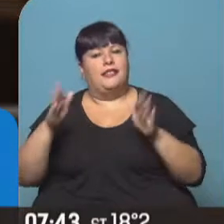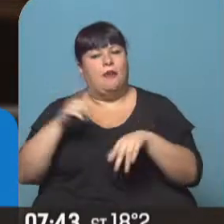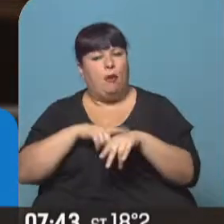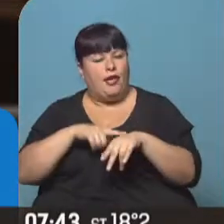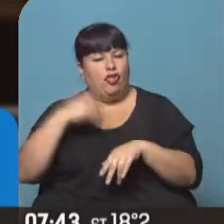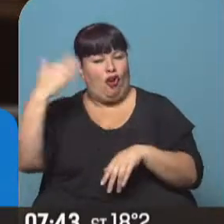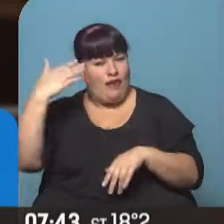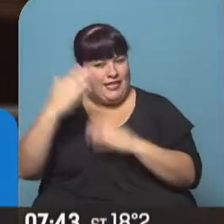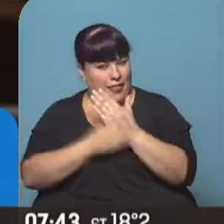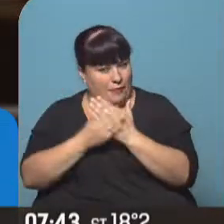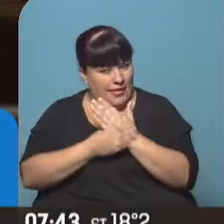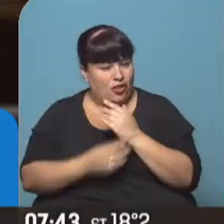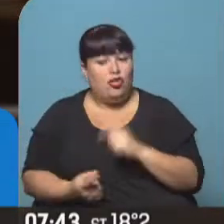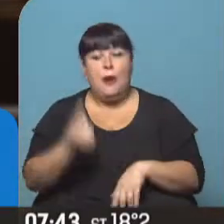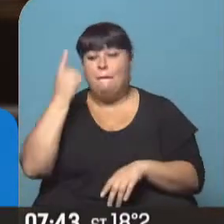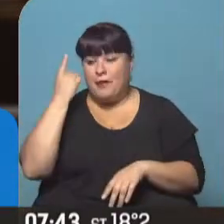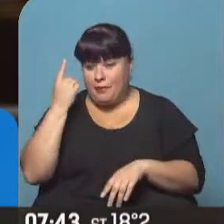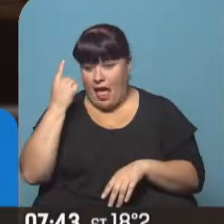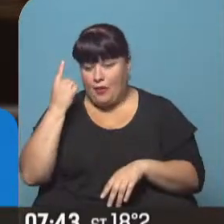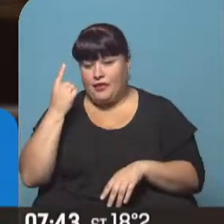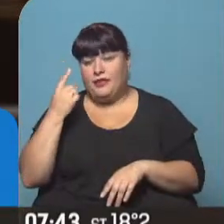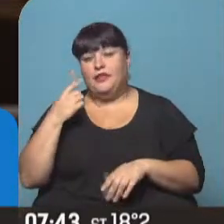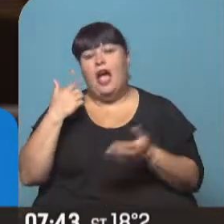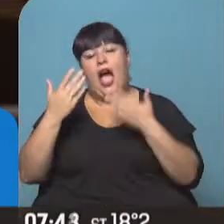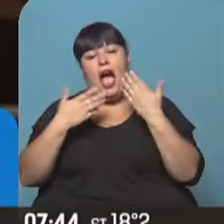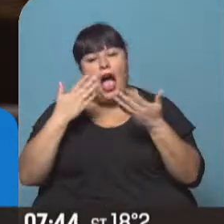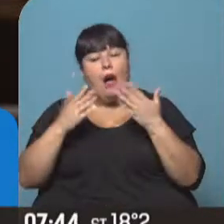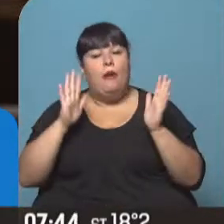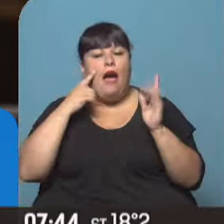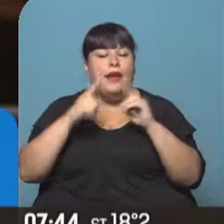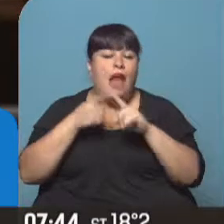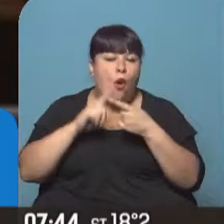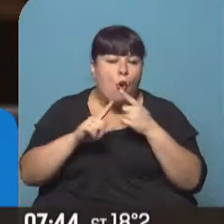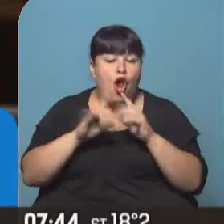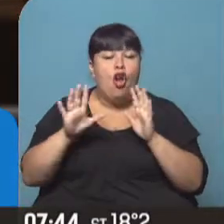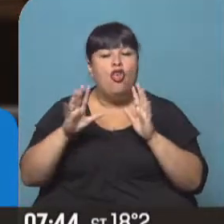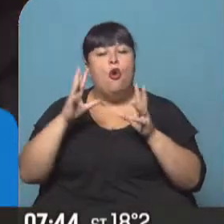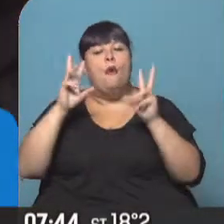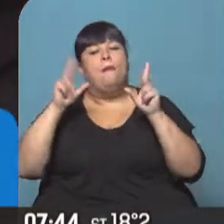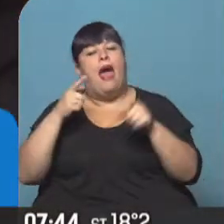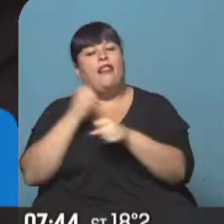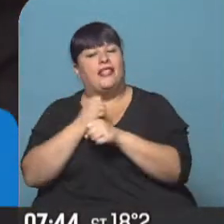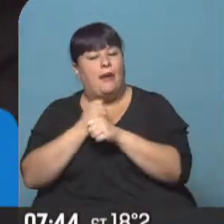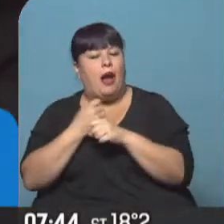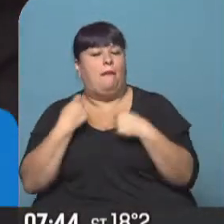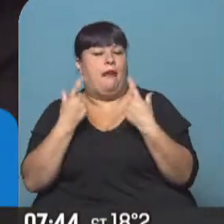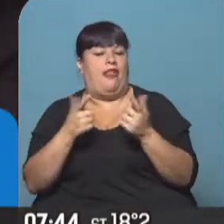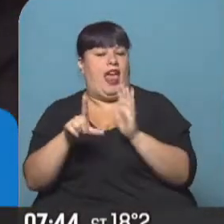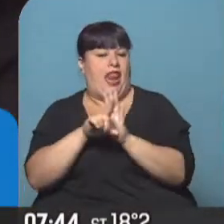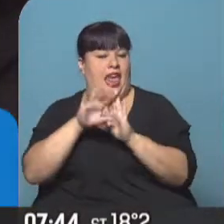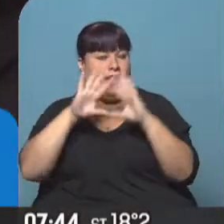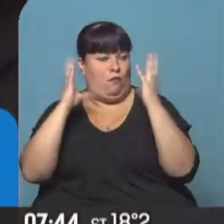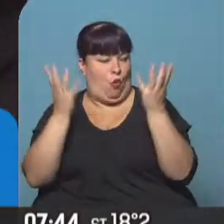conferencia ministerial, por ejemplo, por primera vez se está tratando de acordar un programa de trabajo para establecer normas a